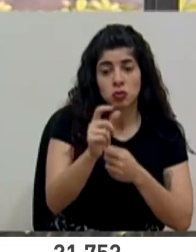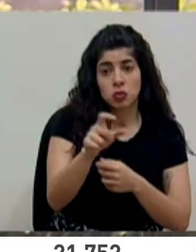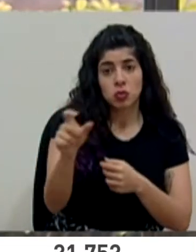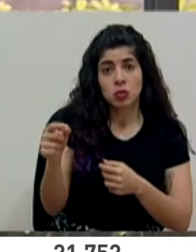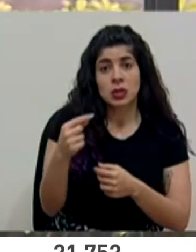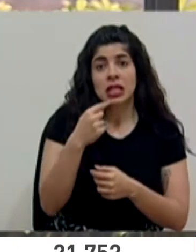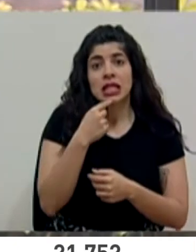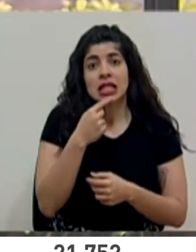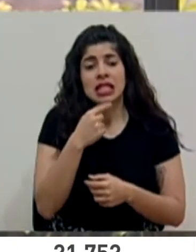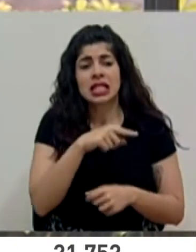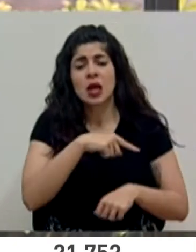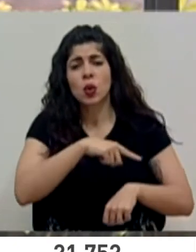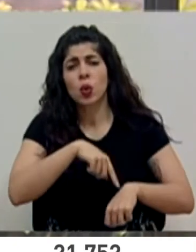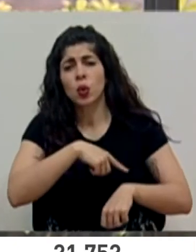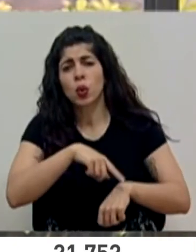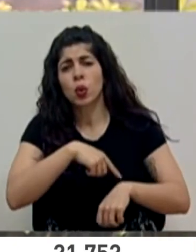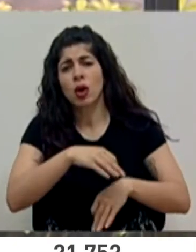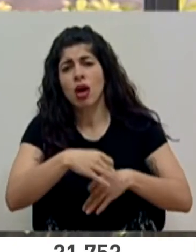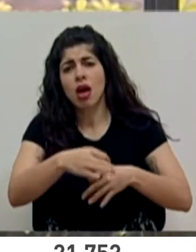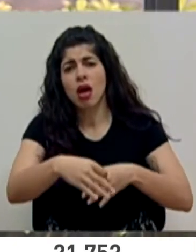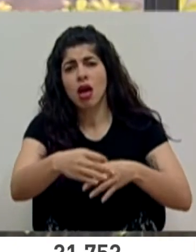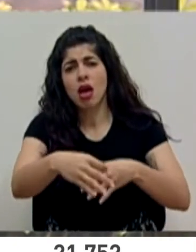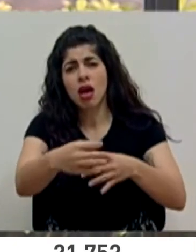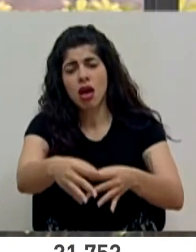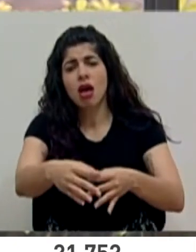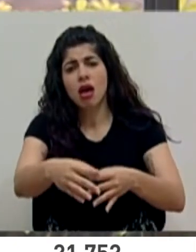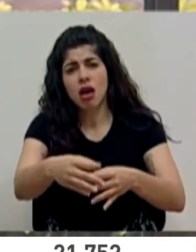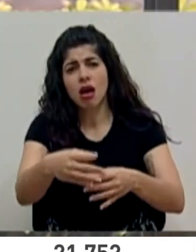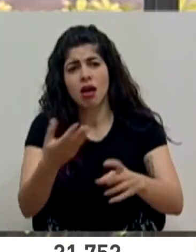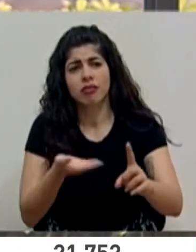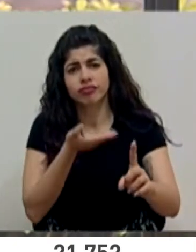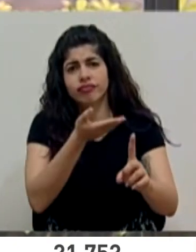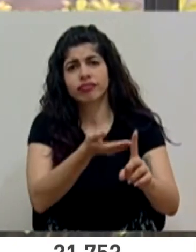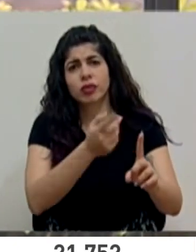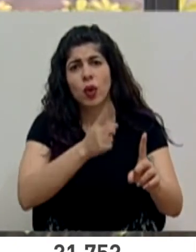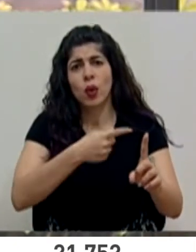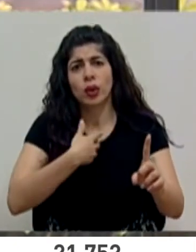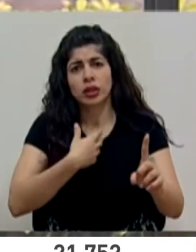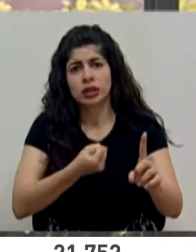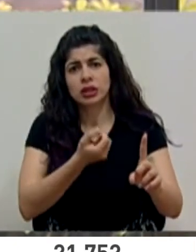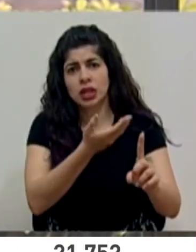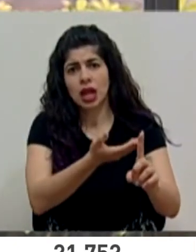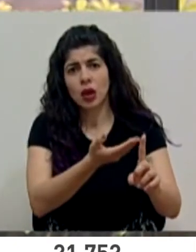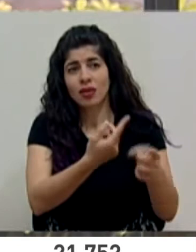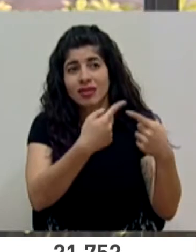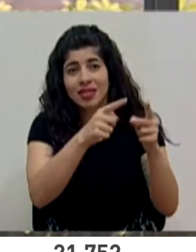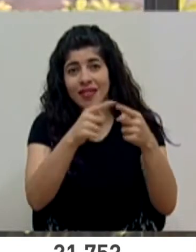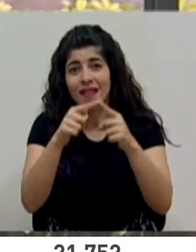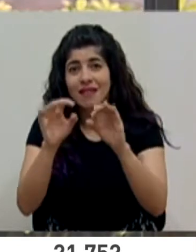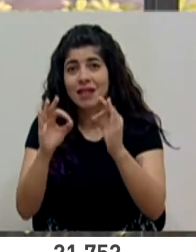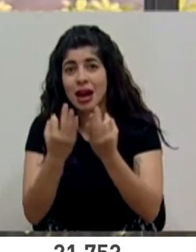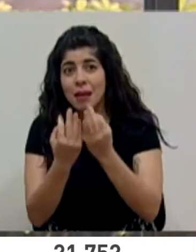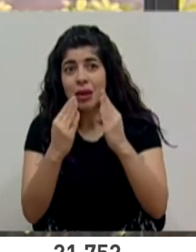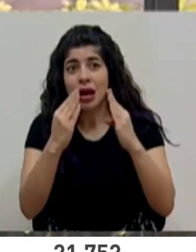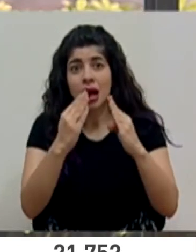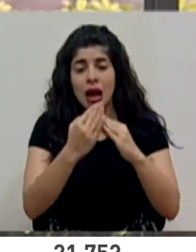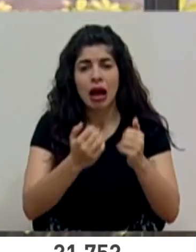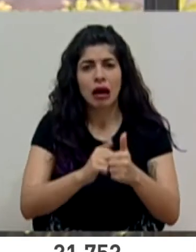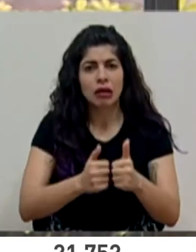el sentido de que se está tardando mucho en llegar con esas órdenes sanitarias a las diferentes familias y